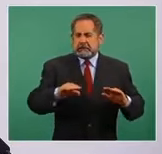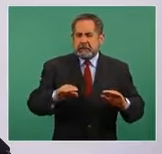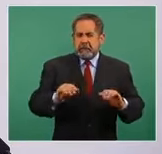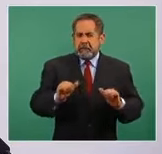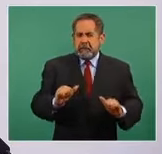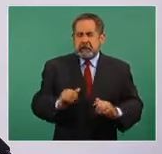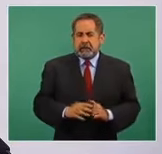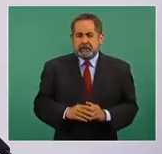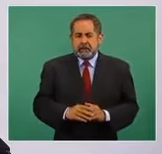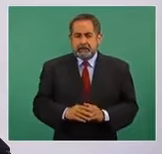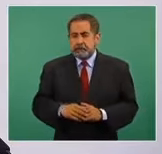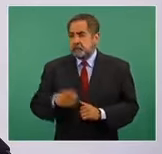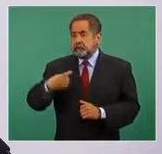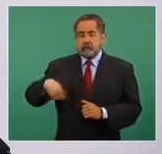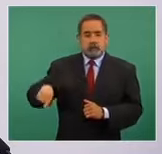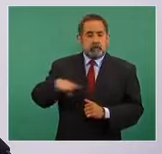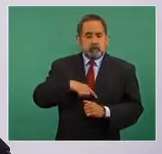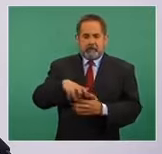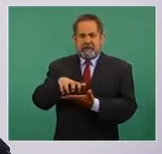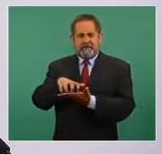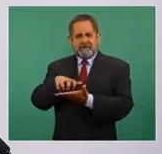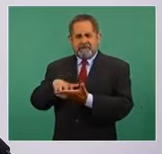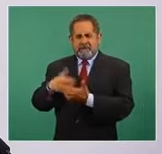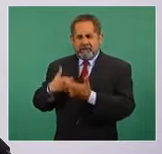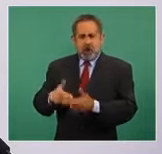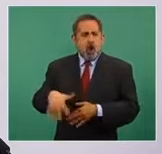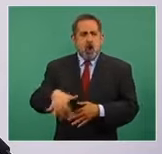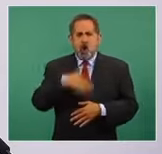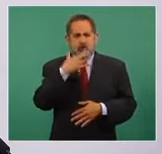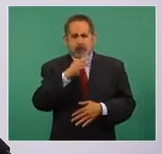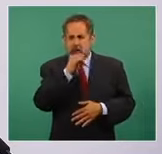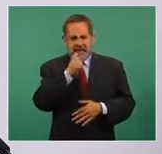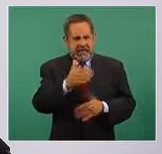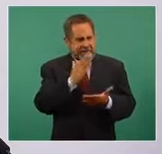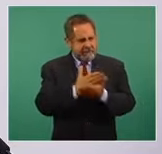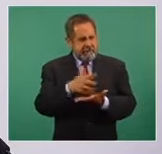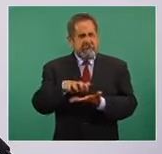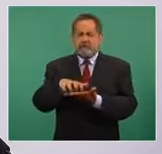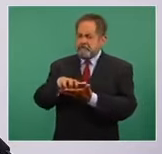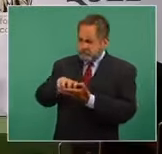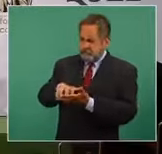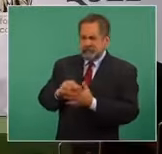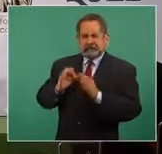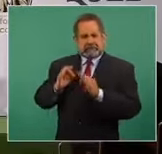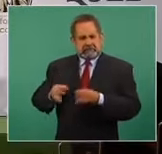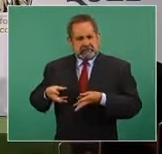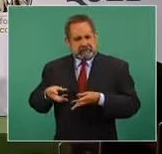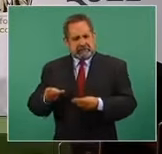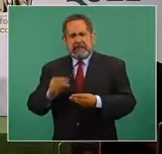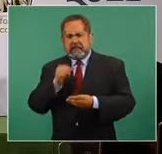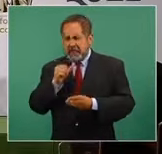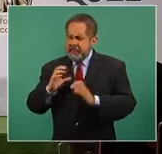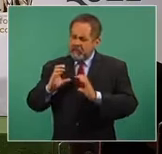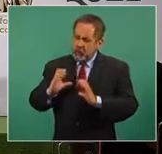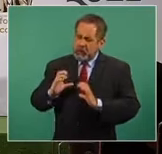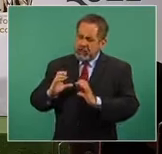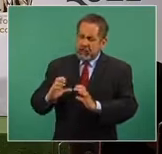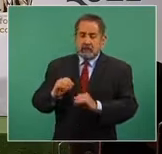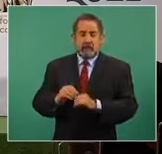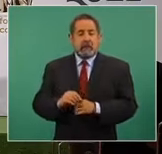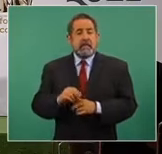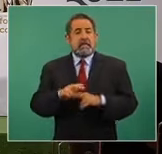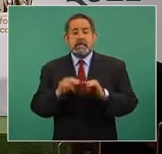Los ahorros por no permitir la corrupción y por hacer un gobierno sin